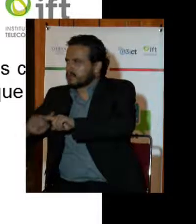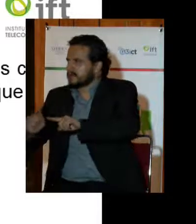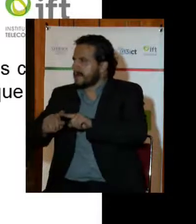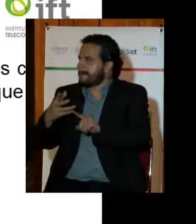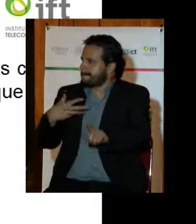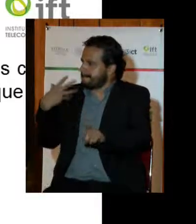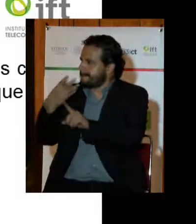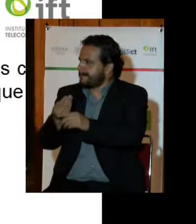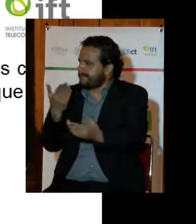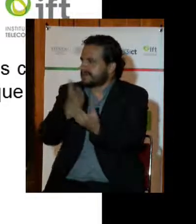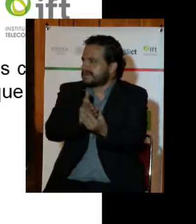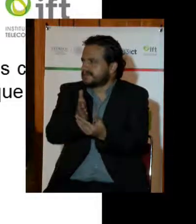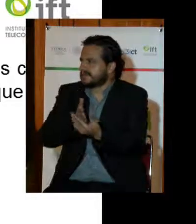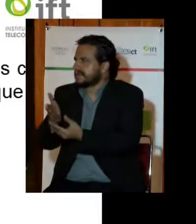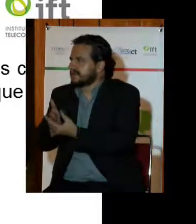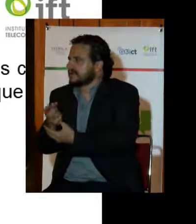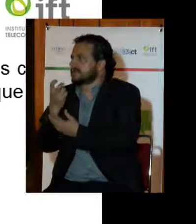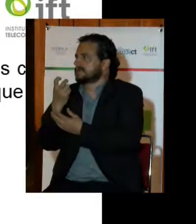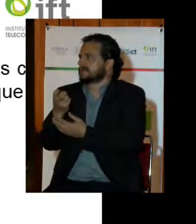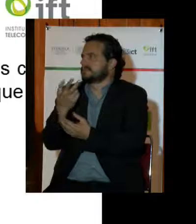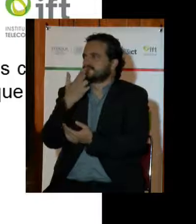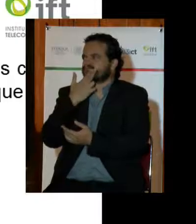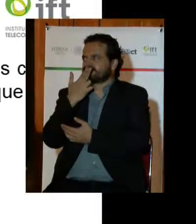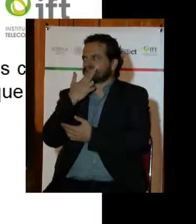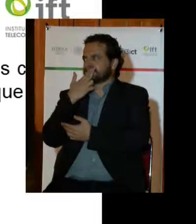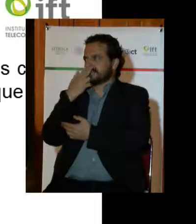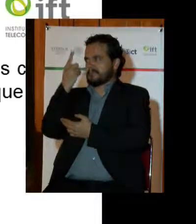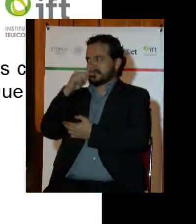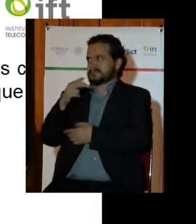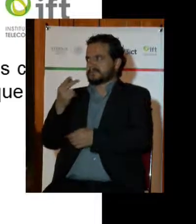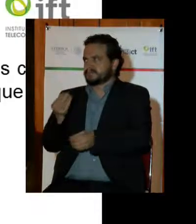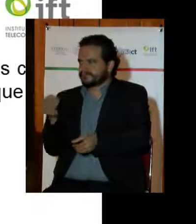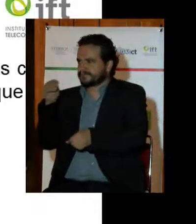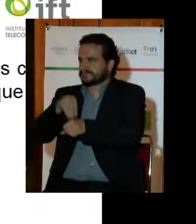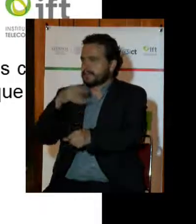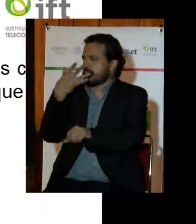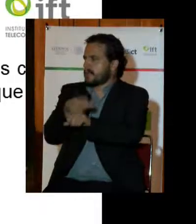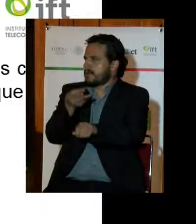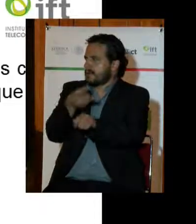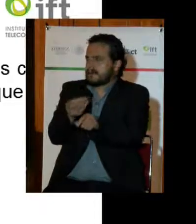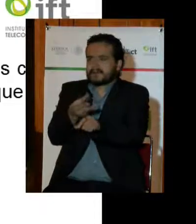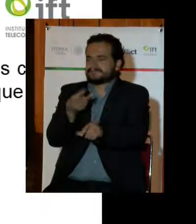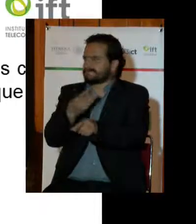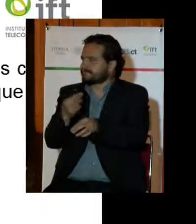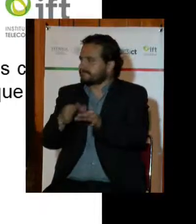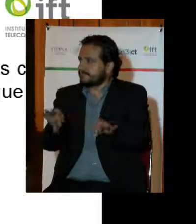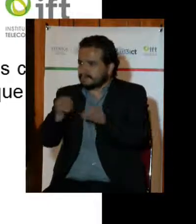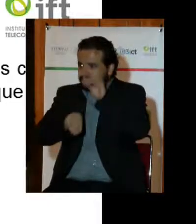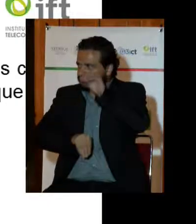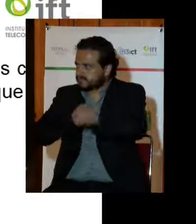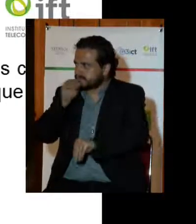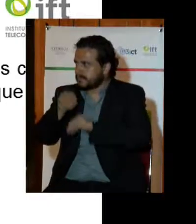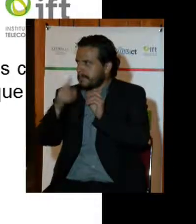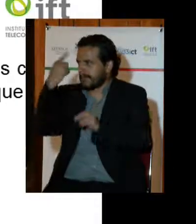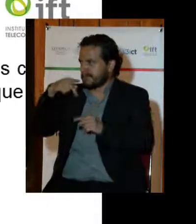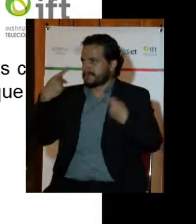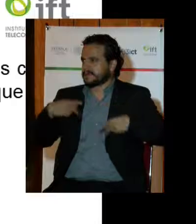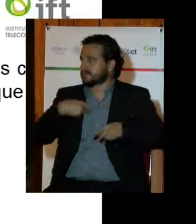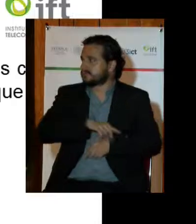Y esto implica un andamiaje, digamos, importante para los proveedores de estos